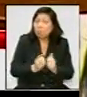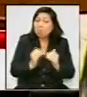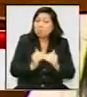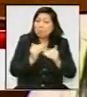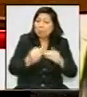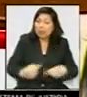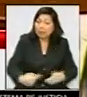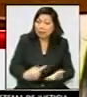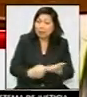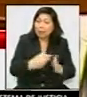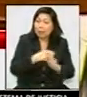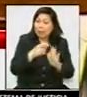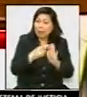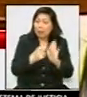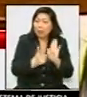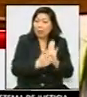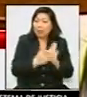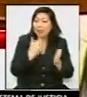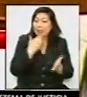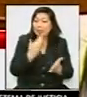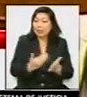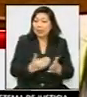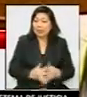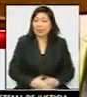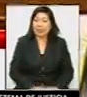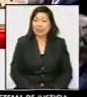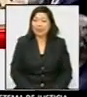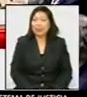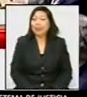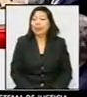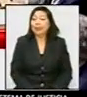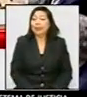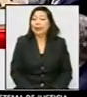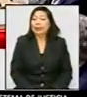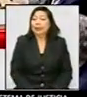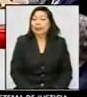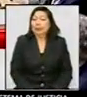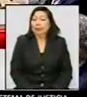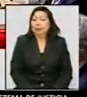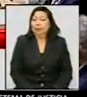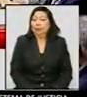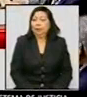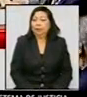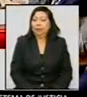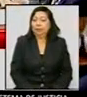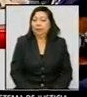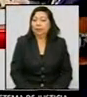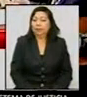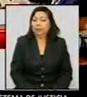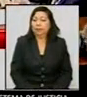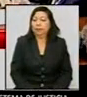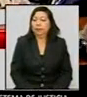el debate de este proyecto de ley, señor presidente. Gracias. Tiene la palabra el congresista Tapia.